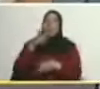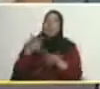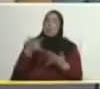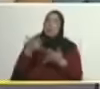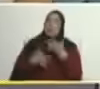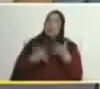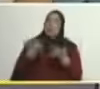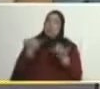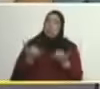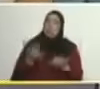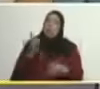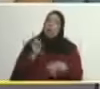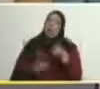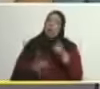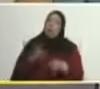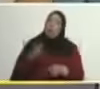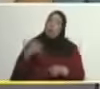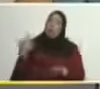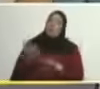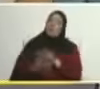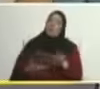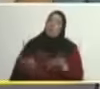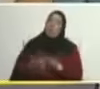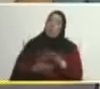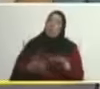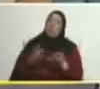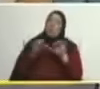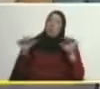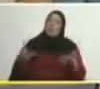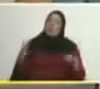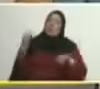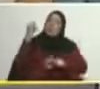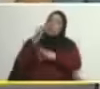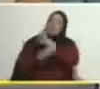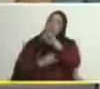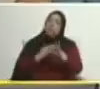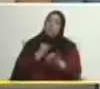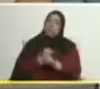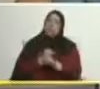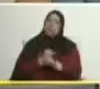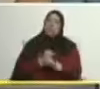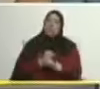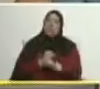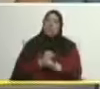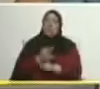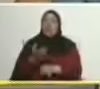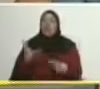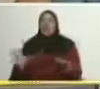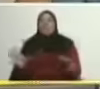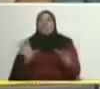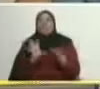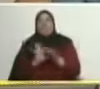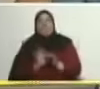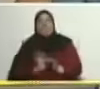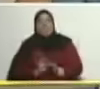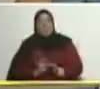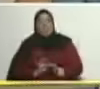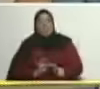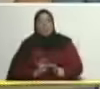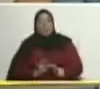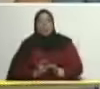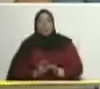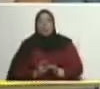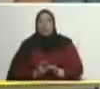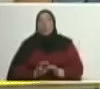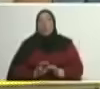a pesar de que hay problemas en el sistema internacional, hay cosas que nos unen. Y si no